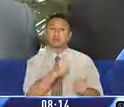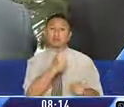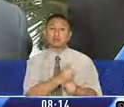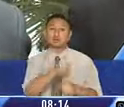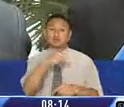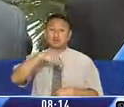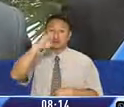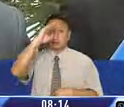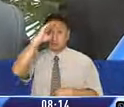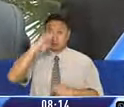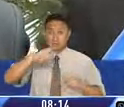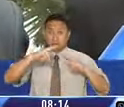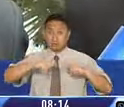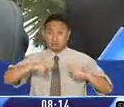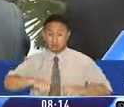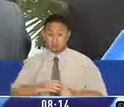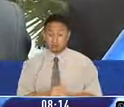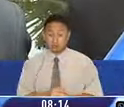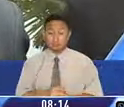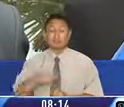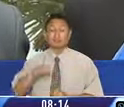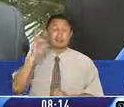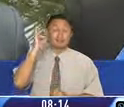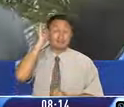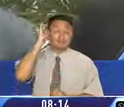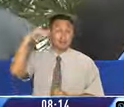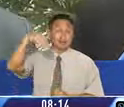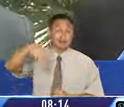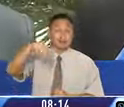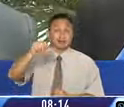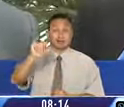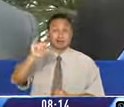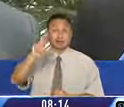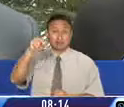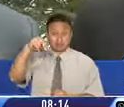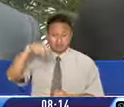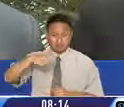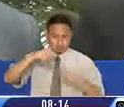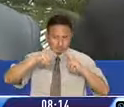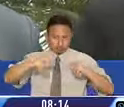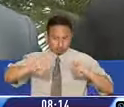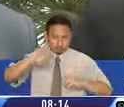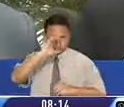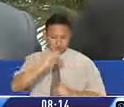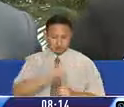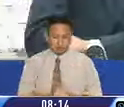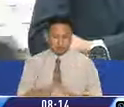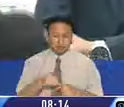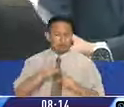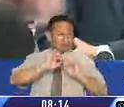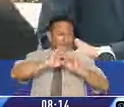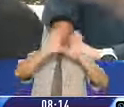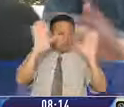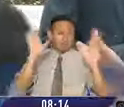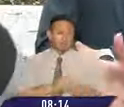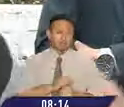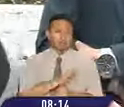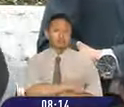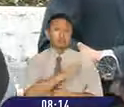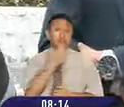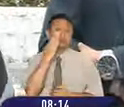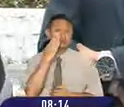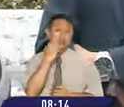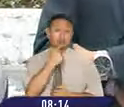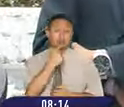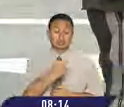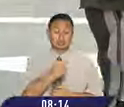criminalística. Estamos buscando a María Belén Bernal, que aquí no se oculte nada, que sea completamente transparente. La madre asegura que aparentemente